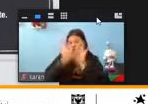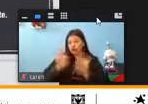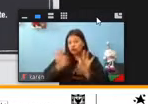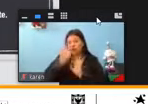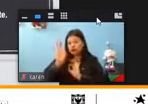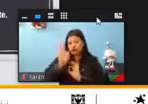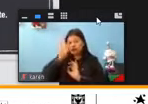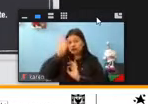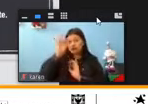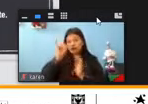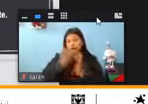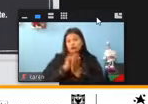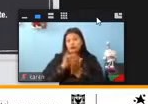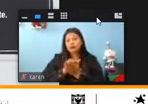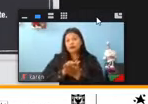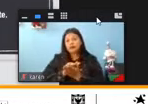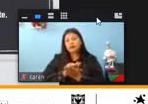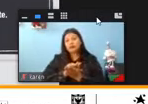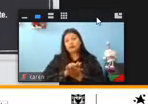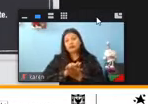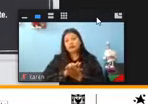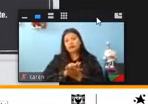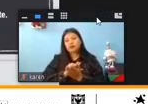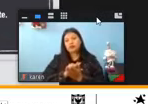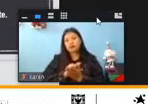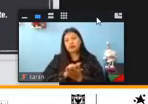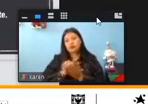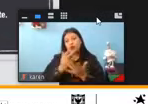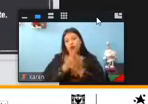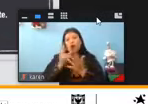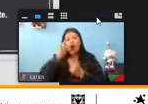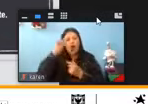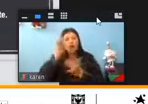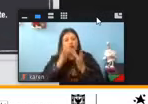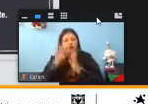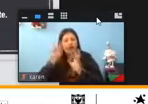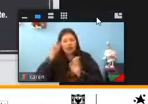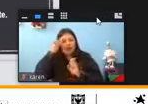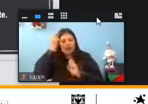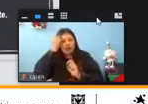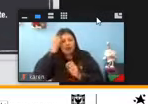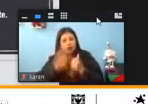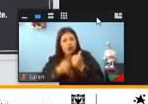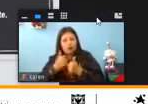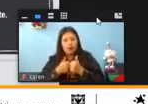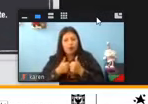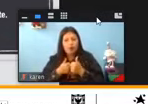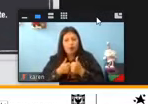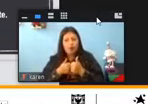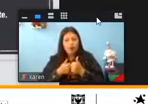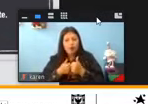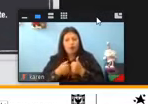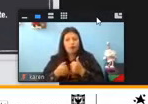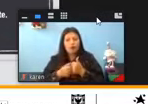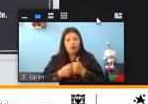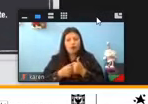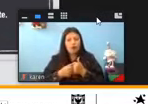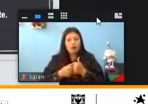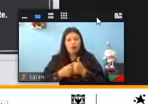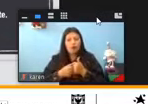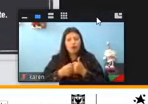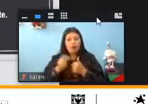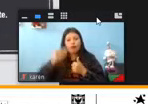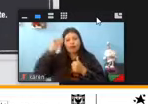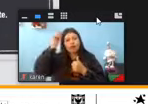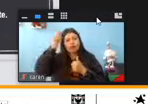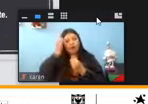en el subeje de pugnas por la memoria y negacionismos es la memoria de las FARC. Se reclama que